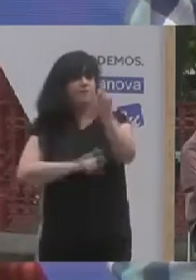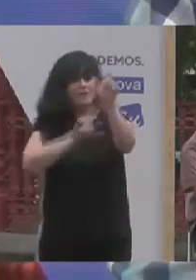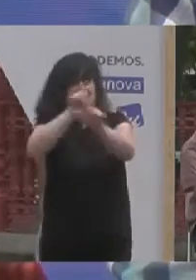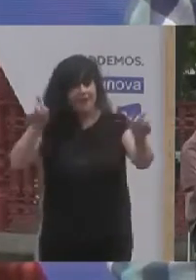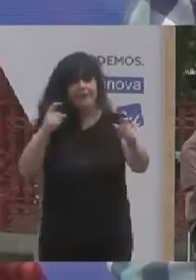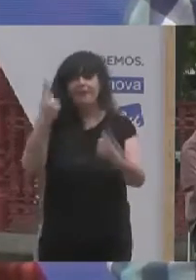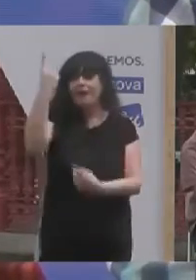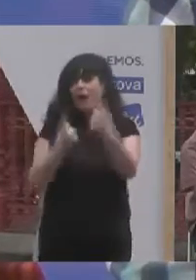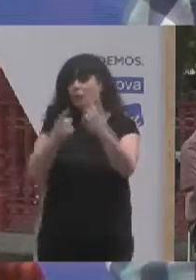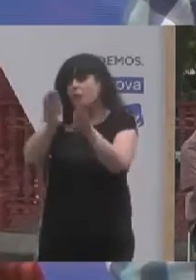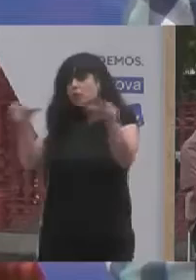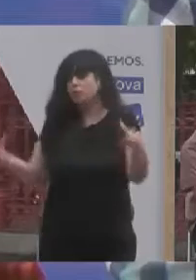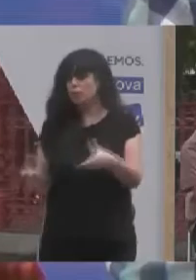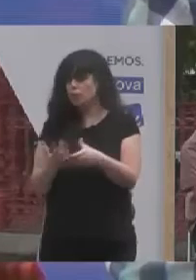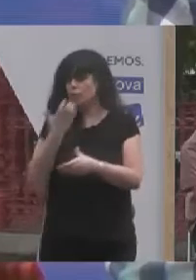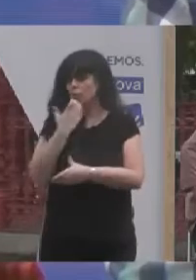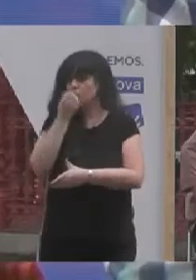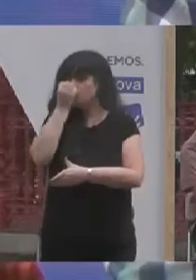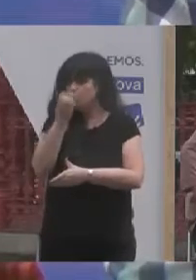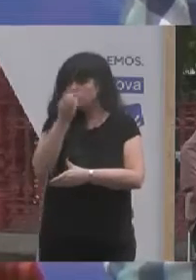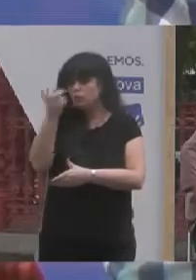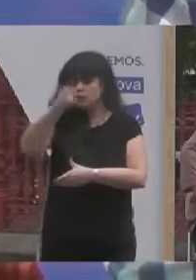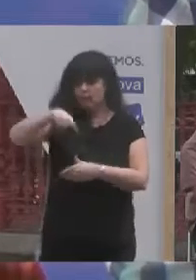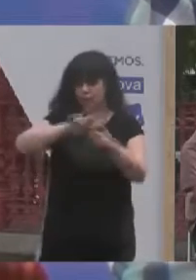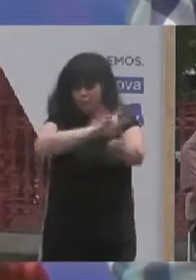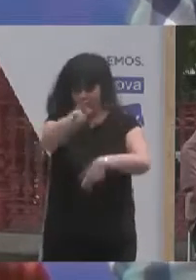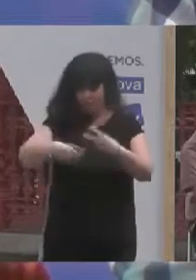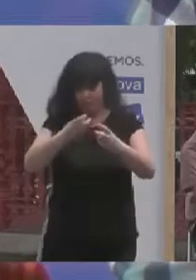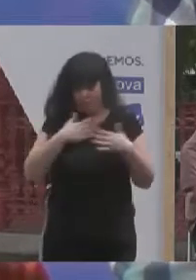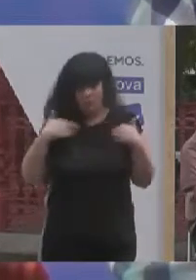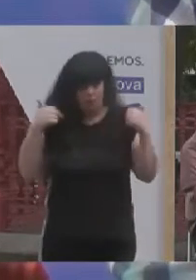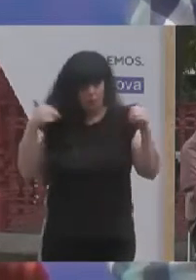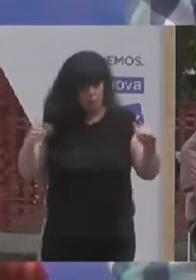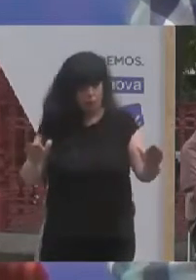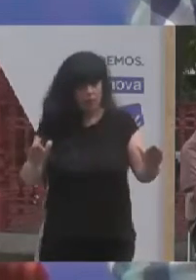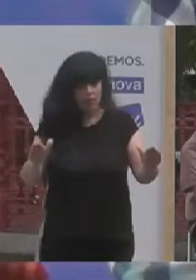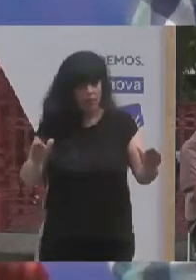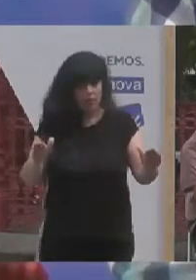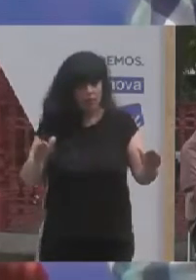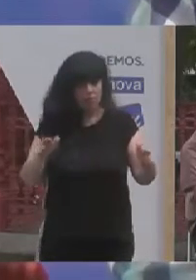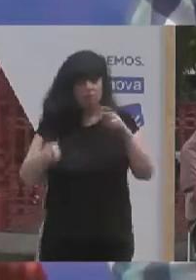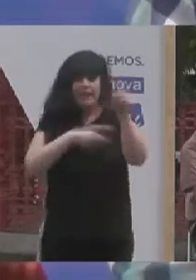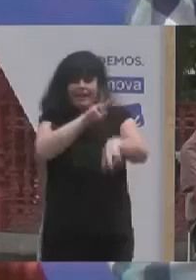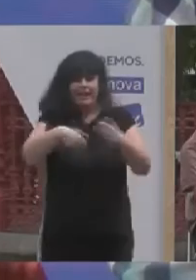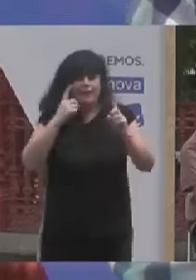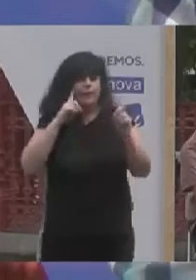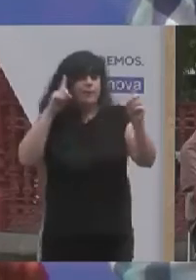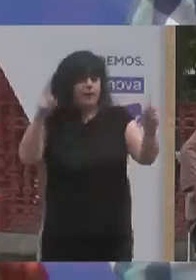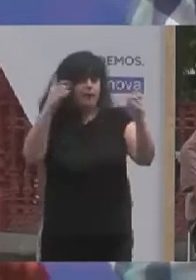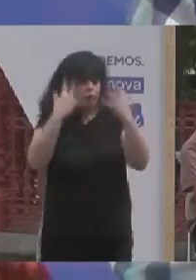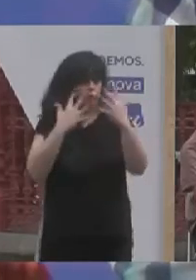propio PSOE, intentarán bloquear calquera reforma verdadeiramente que proveña do